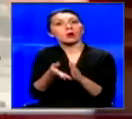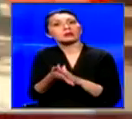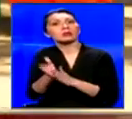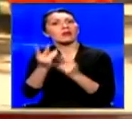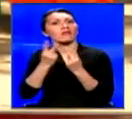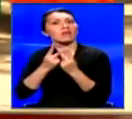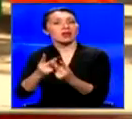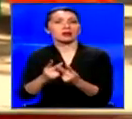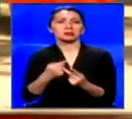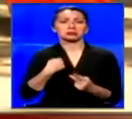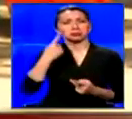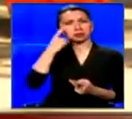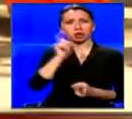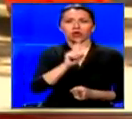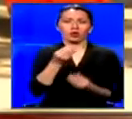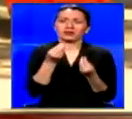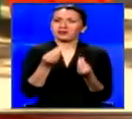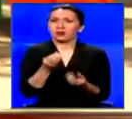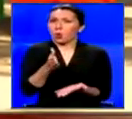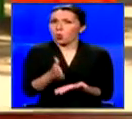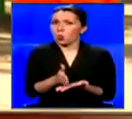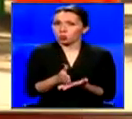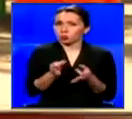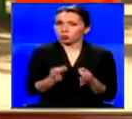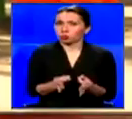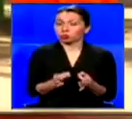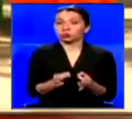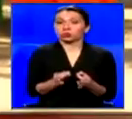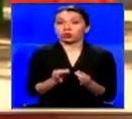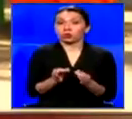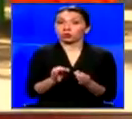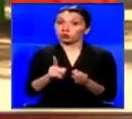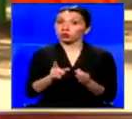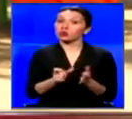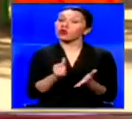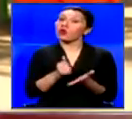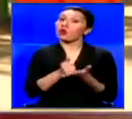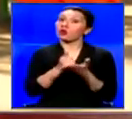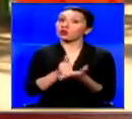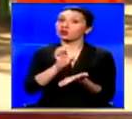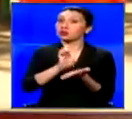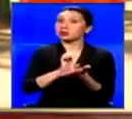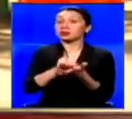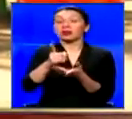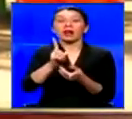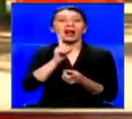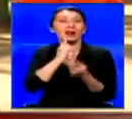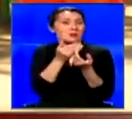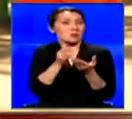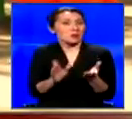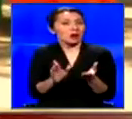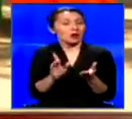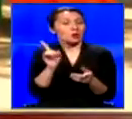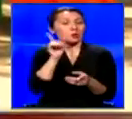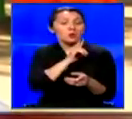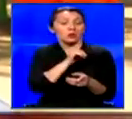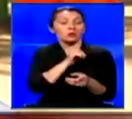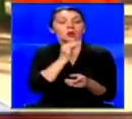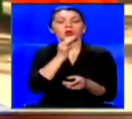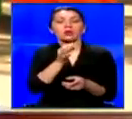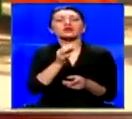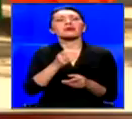viaje. Porque creo que no es justo que los concejales, sea quien sea, finalmente